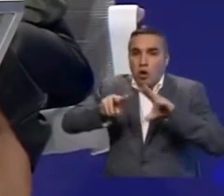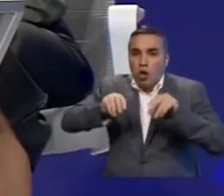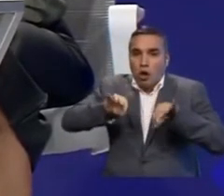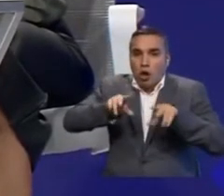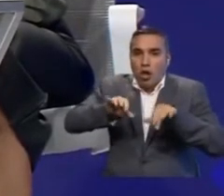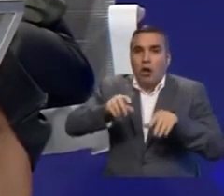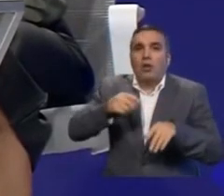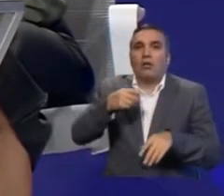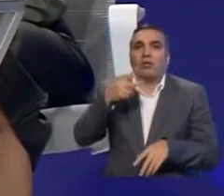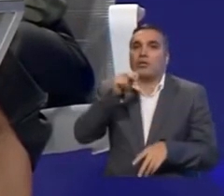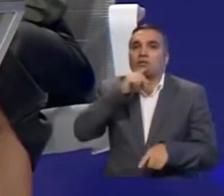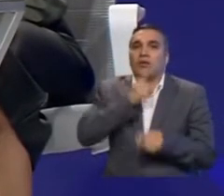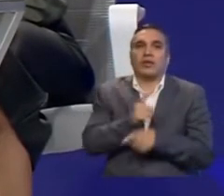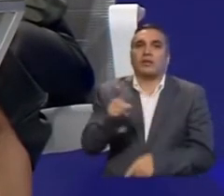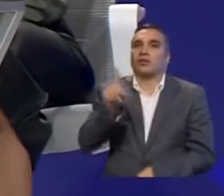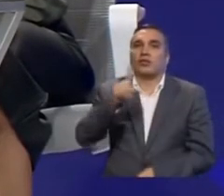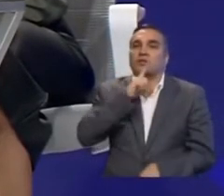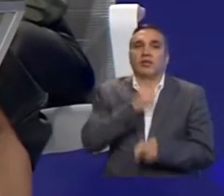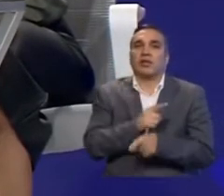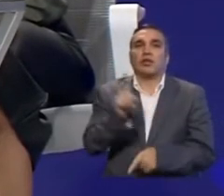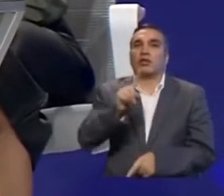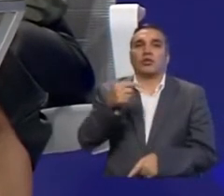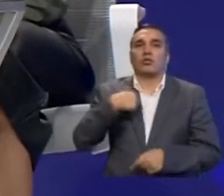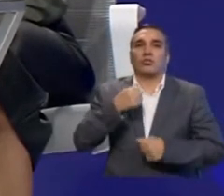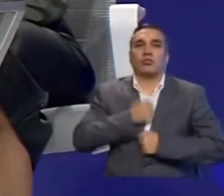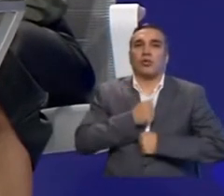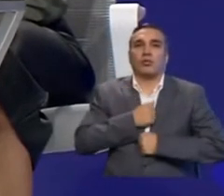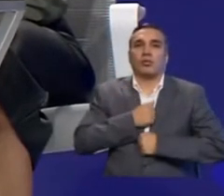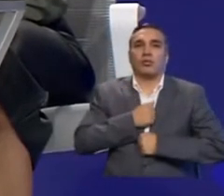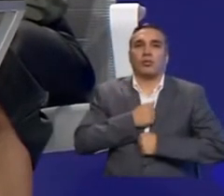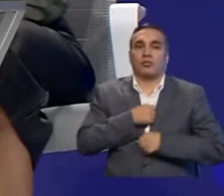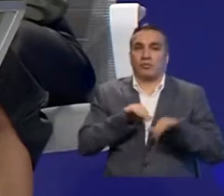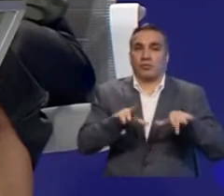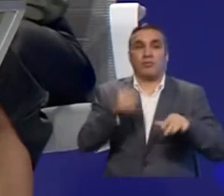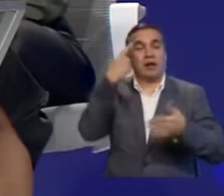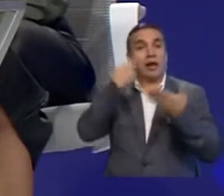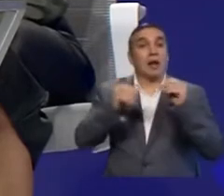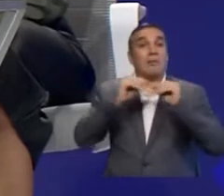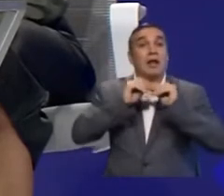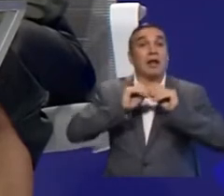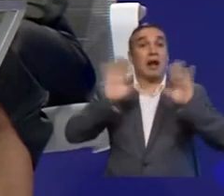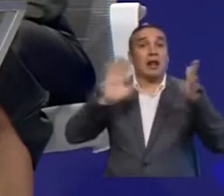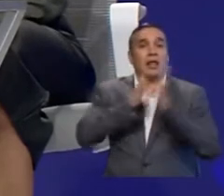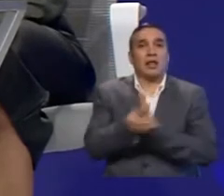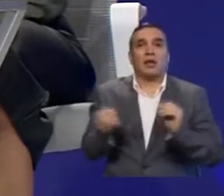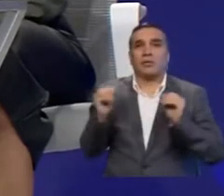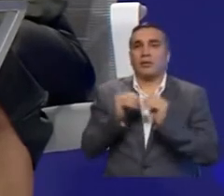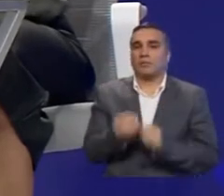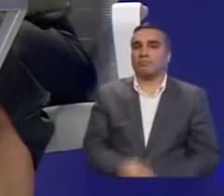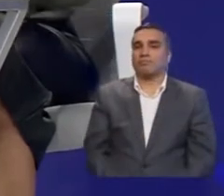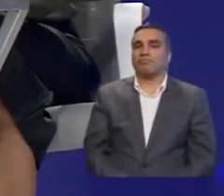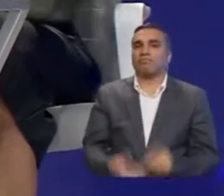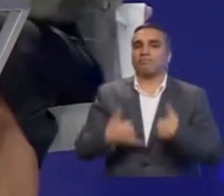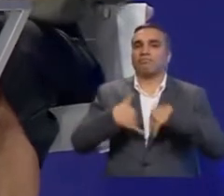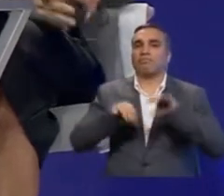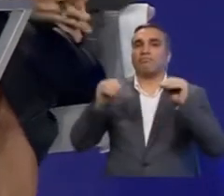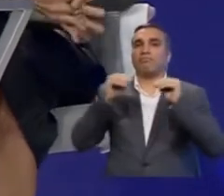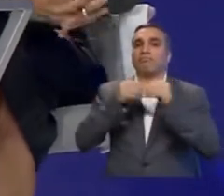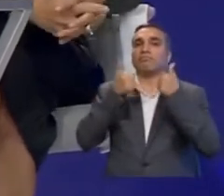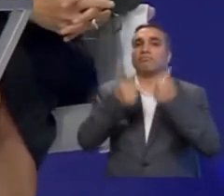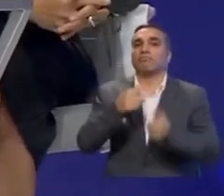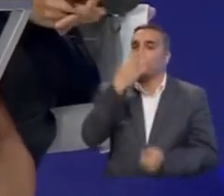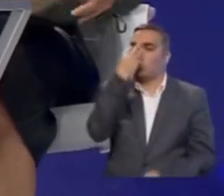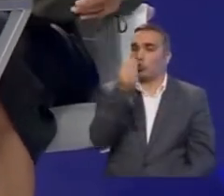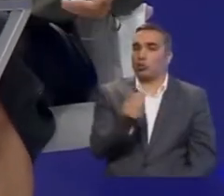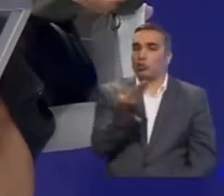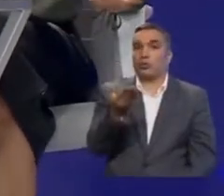desconocemos su origen. No corresponde a nuestro generador de caracteres. Para aclararlo solamente, candidato Freire. Voy a continuar inmediatamente con el candidato Lucio